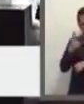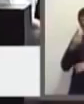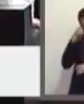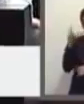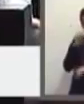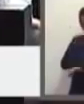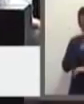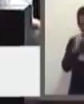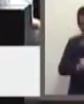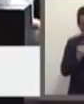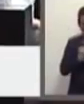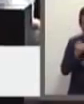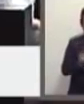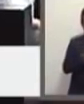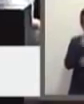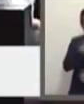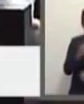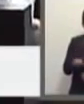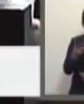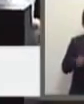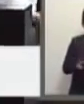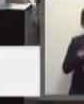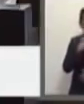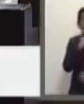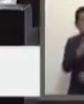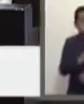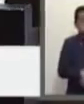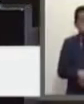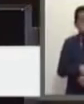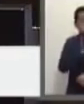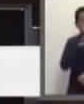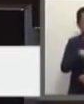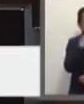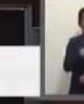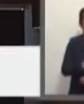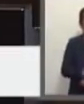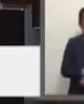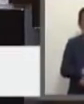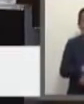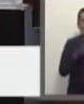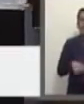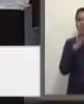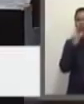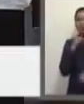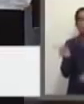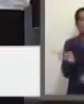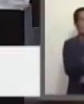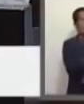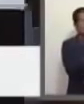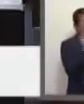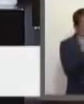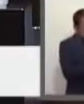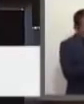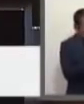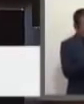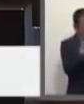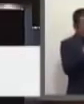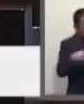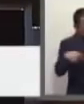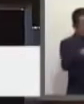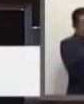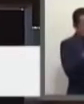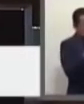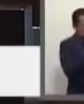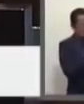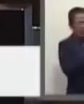66 años de inversión. No dicen que pasaban por ahí y se encontraron un terreno vacío. Son unos genios